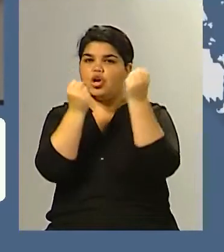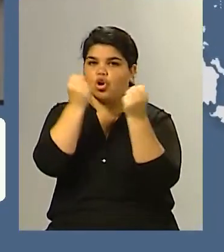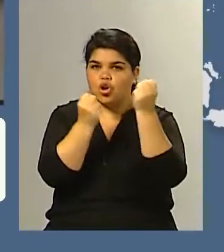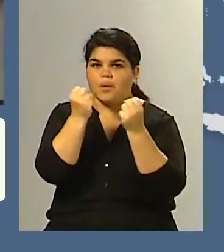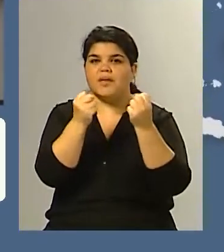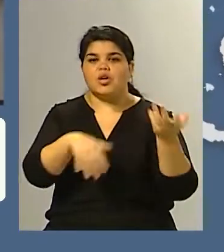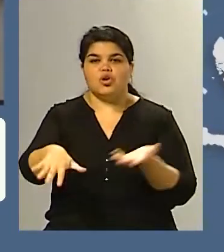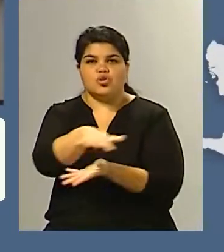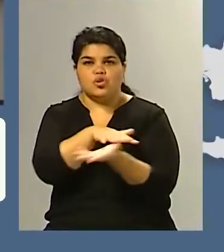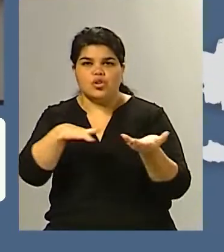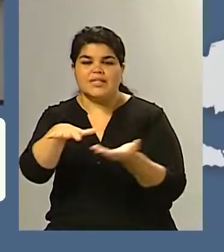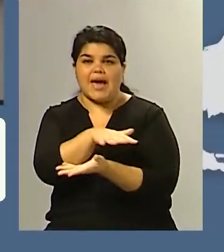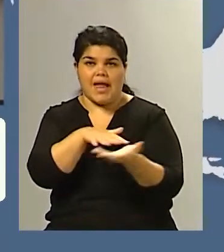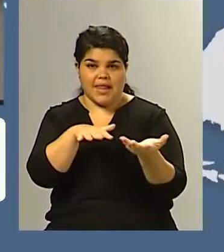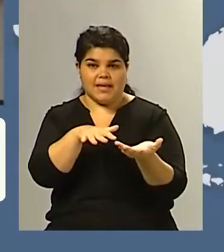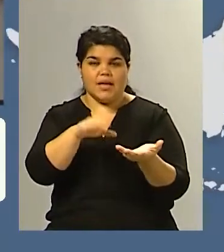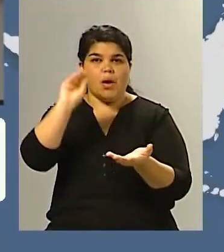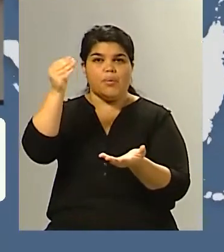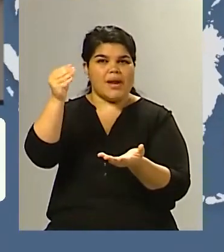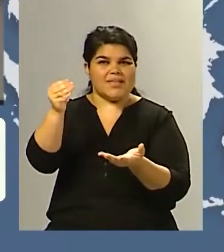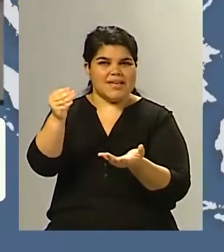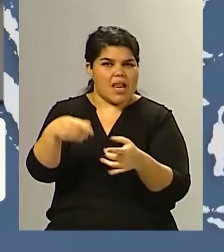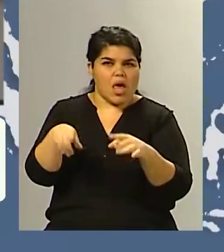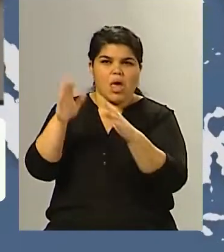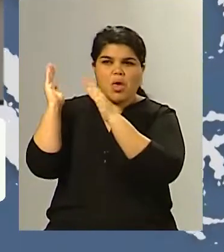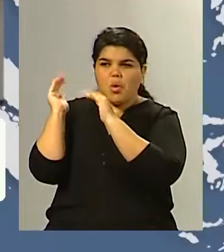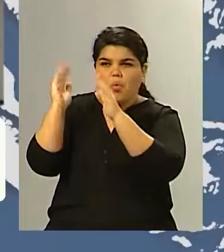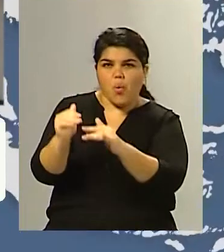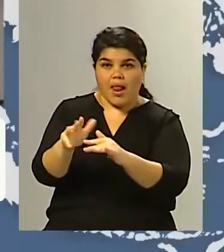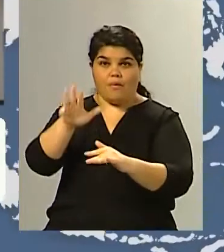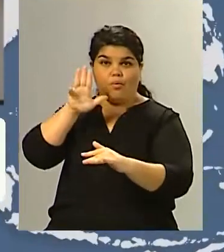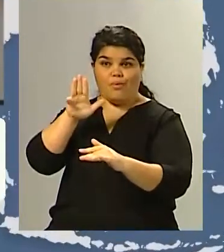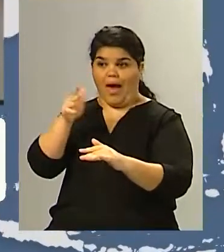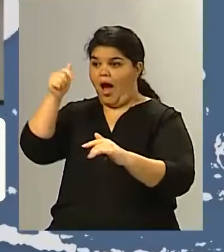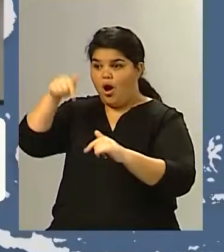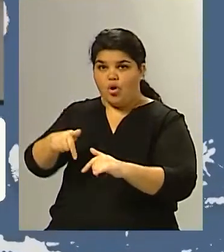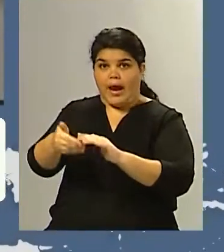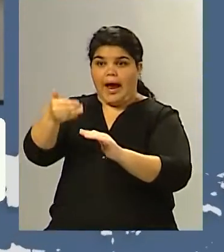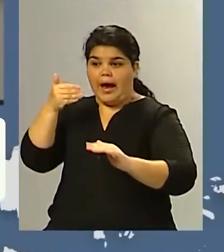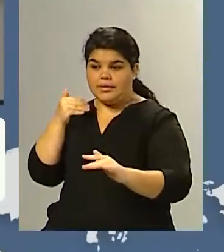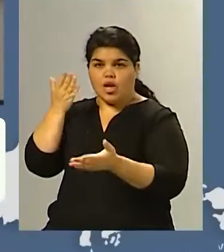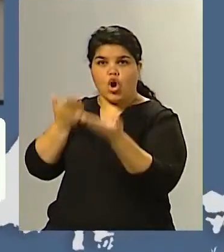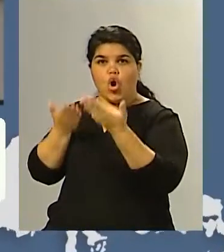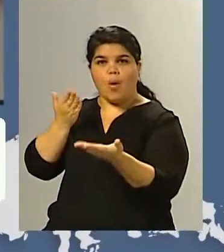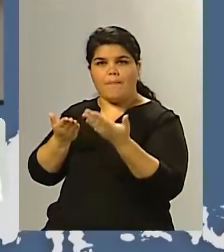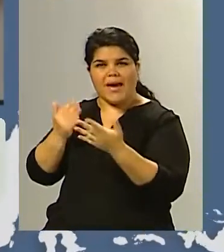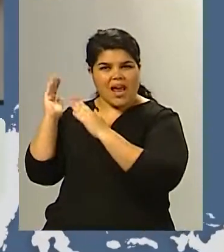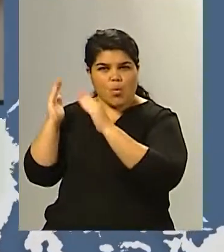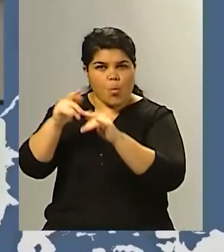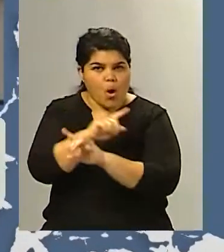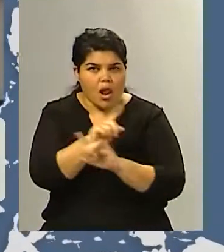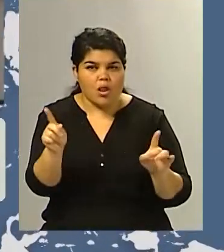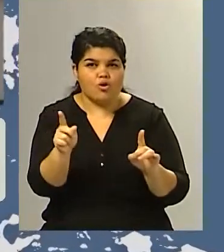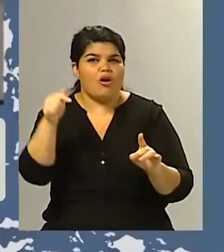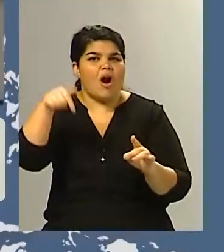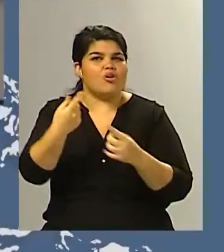de Brasil no es la misma que las anteriores presidencias de Lula. ¿Cómo lo encuentra el parado en este Brasil distinto al que le tocó